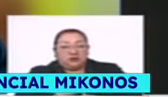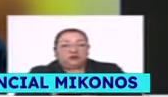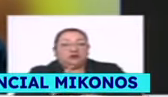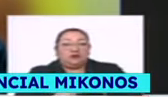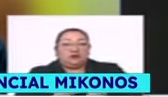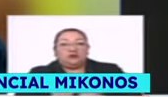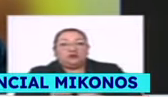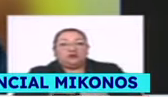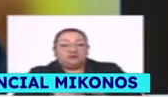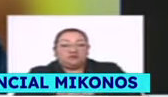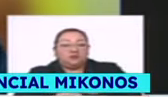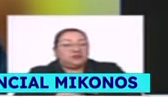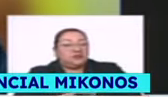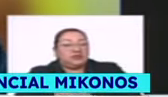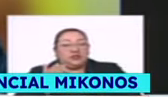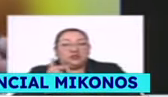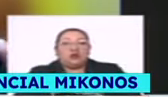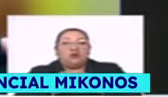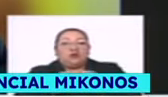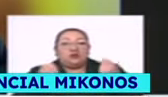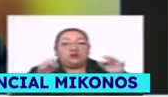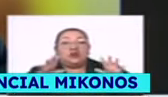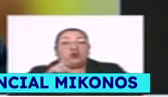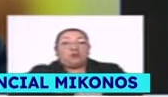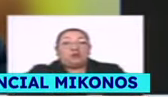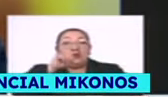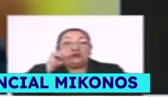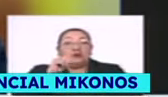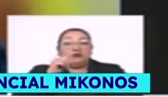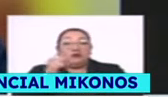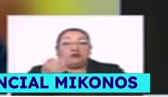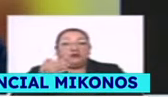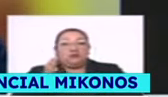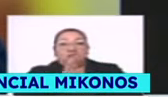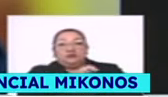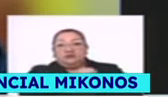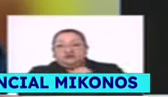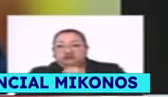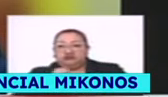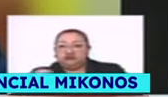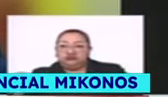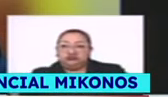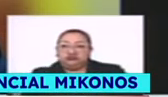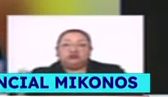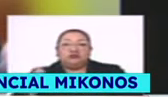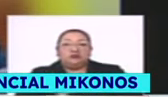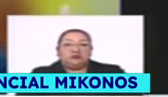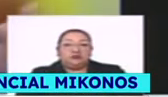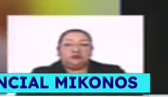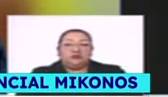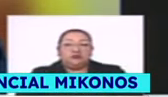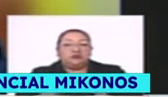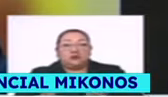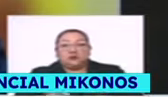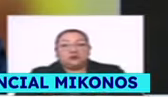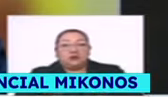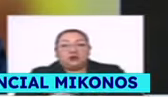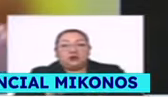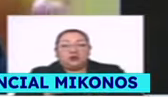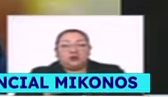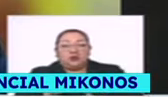salida. Cada portón tiene 5 metros, pero se abre una sola hoja. El procedimiento es llega a un carro, se anota.